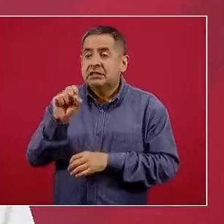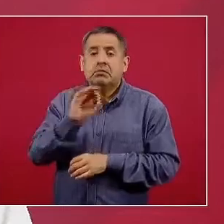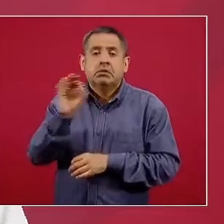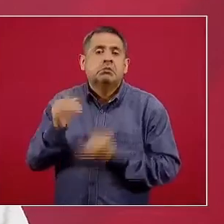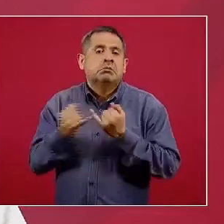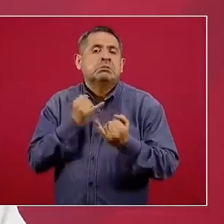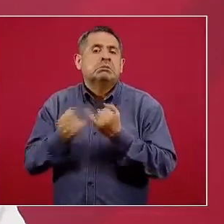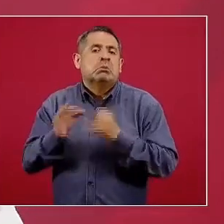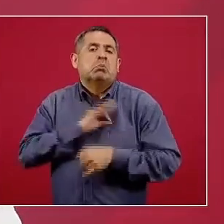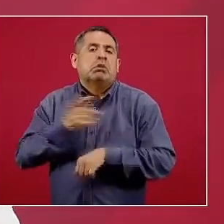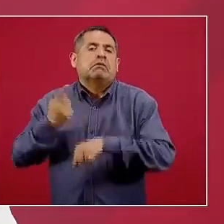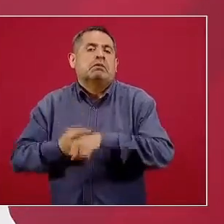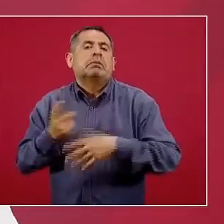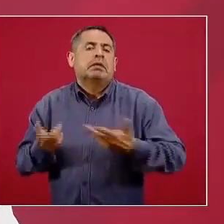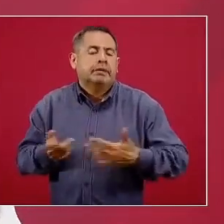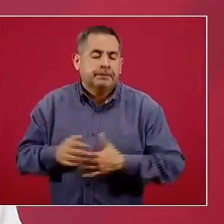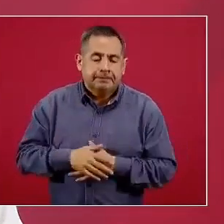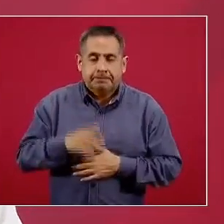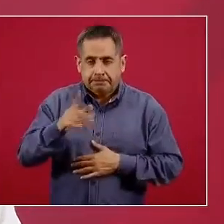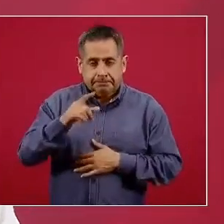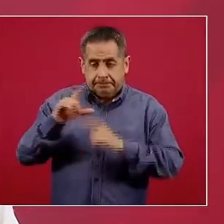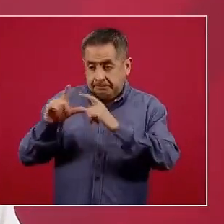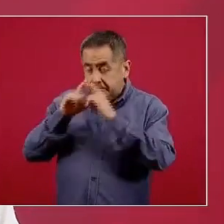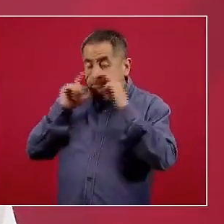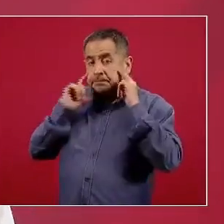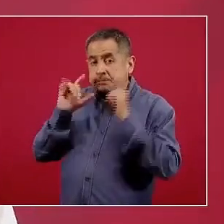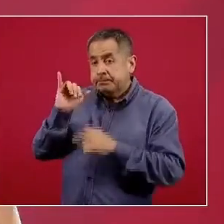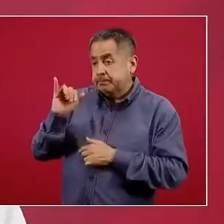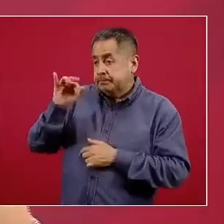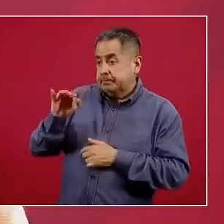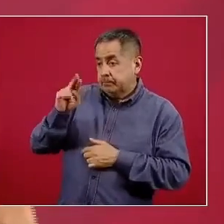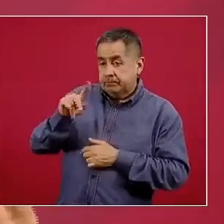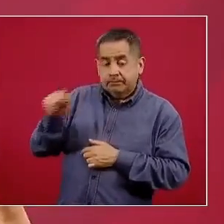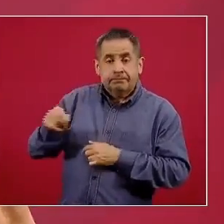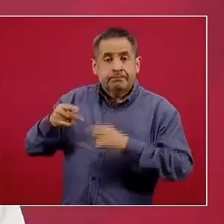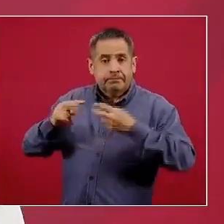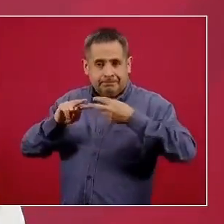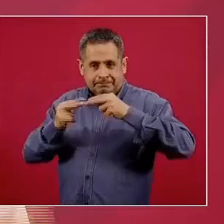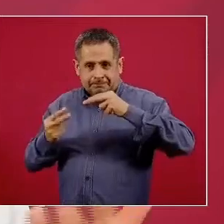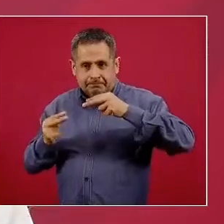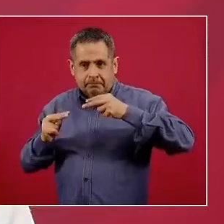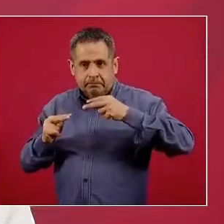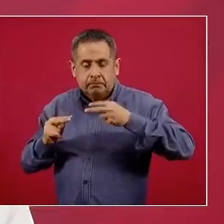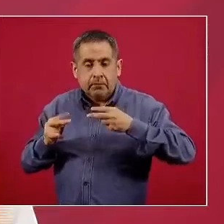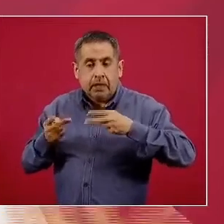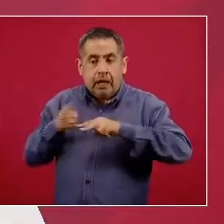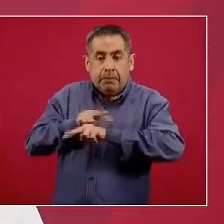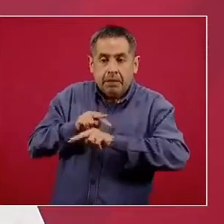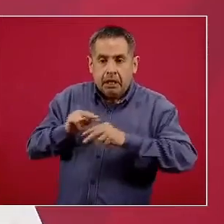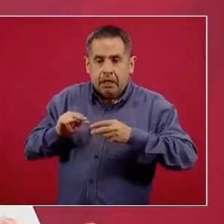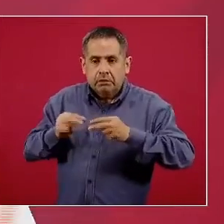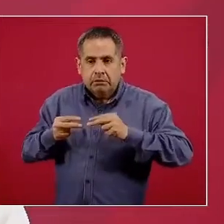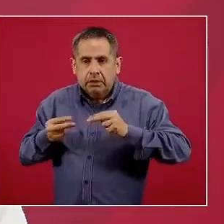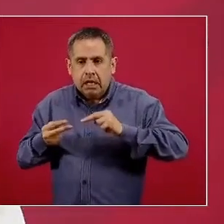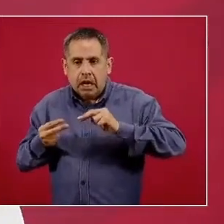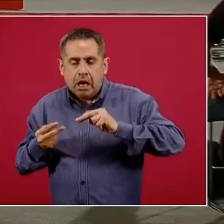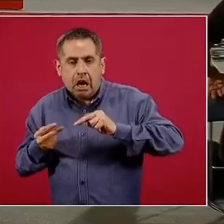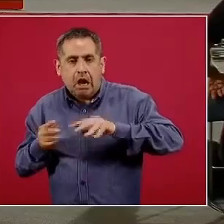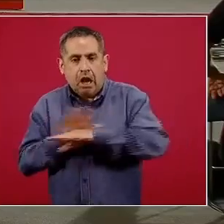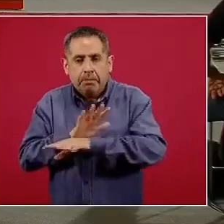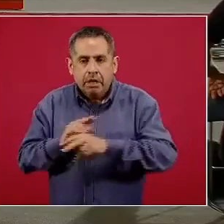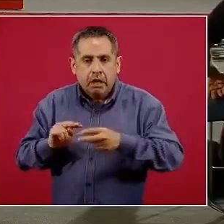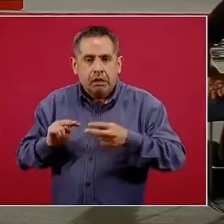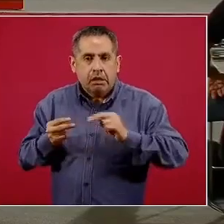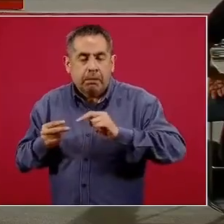esto. Los virus de influenza cambian mucho. Hemos platicado aquí de las mutaciones. A